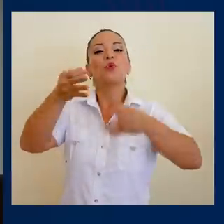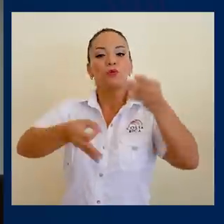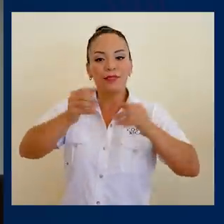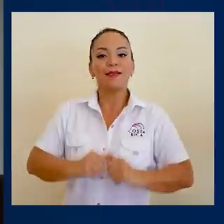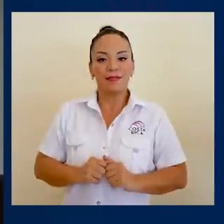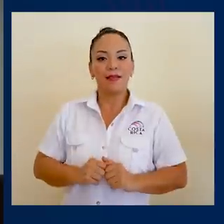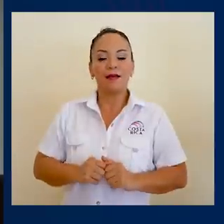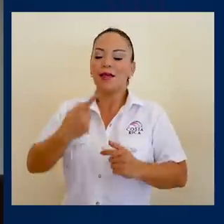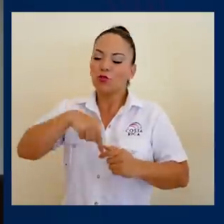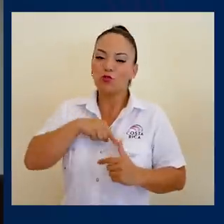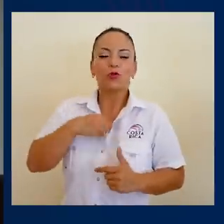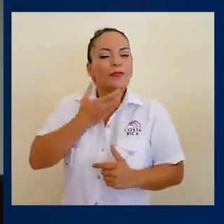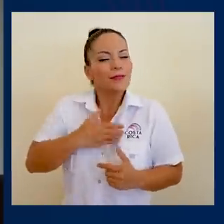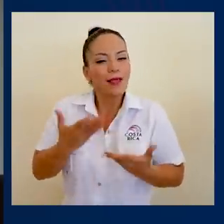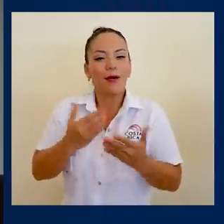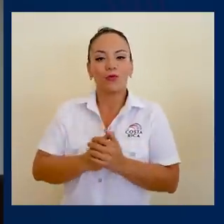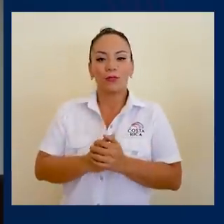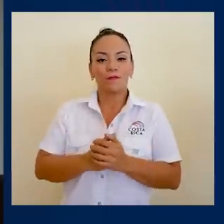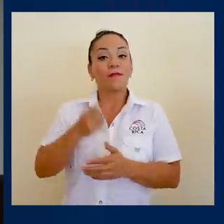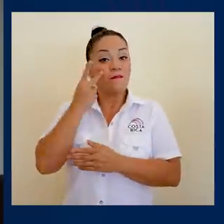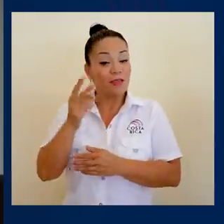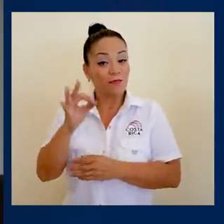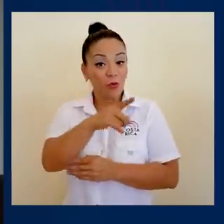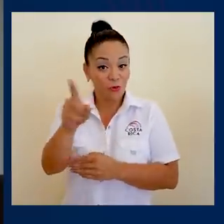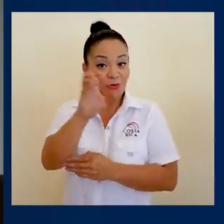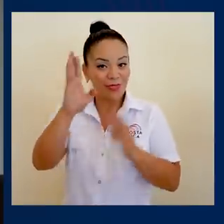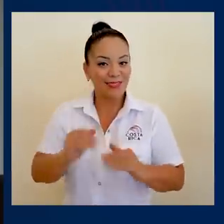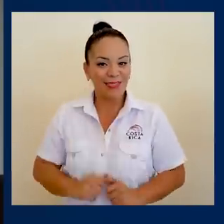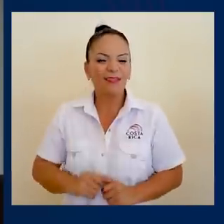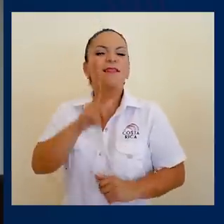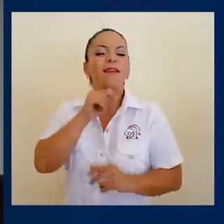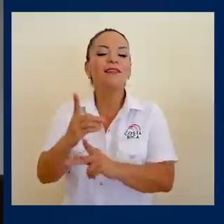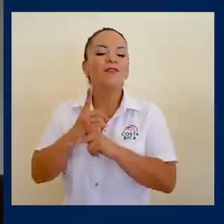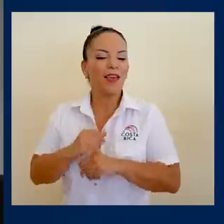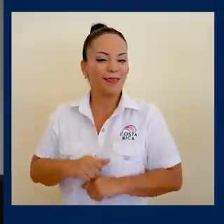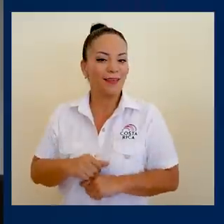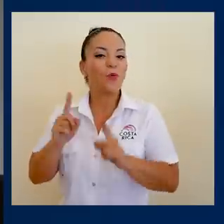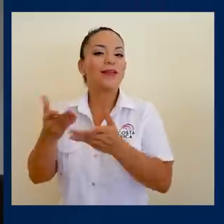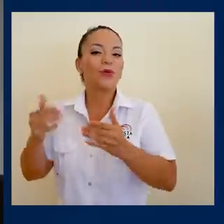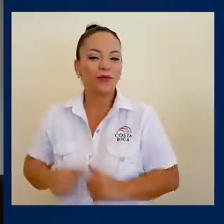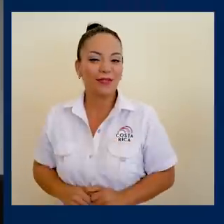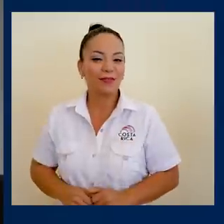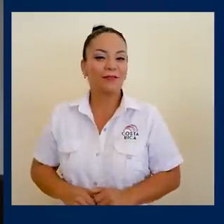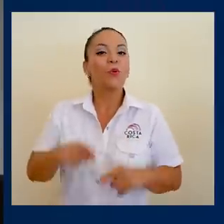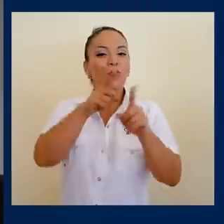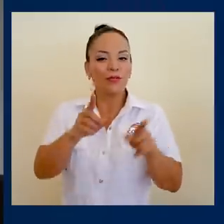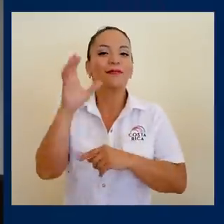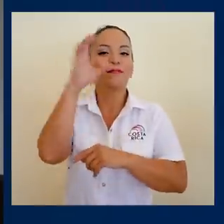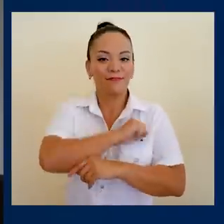que nuestros corazones anhelan. Fíjese bien, compatriota, ¿quiénes defienden qué? Y así usted